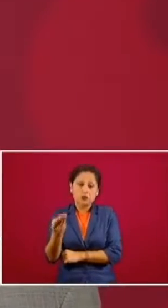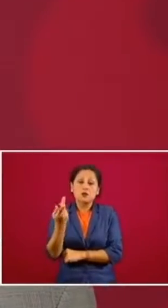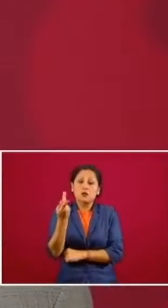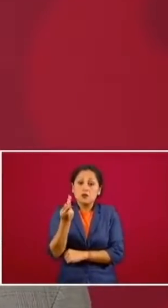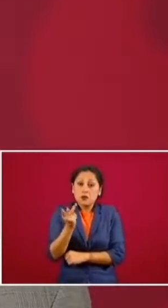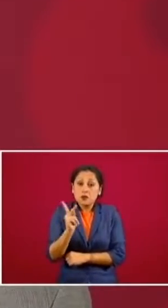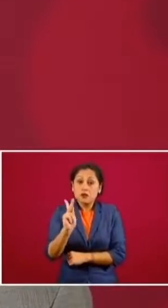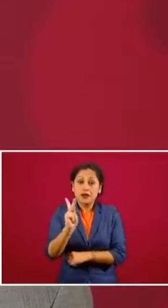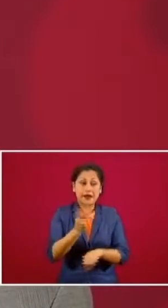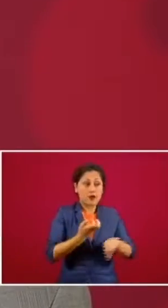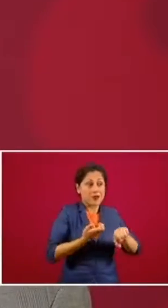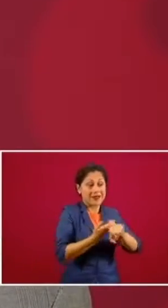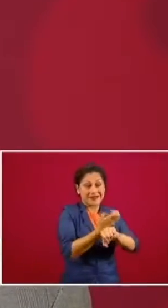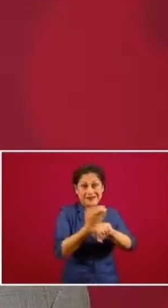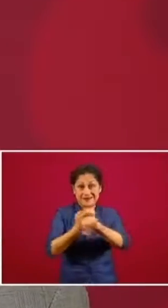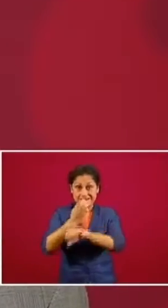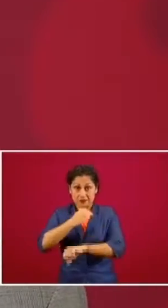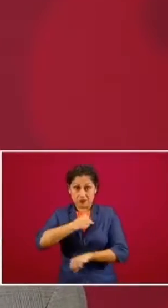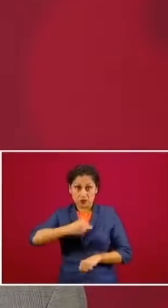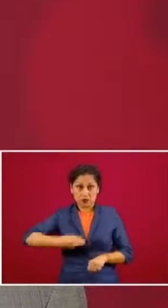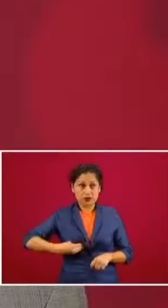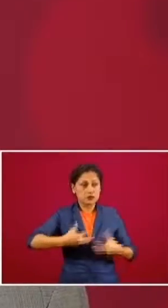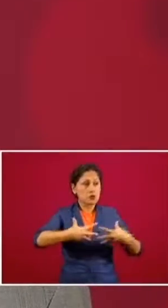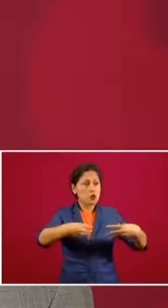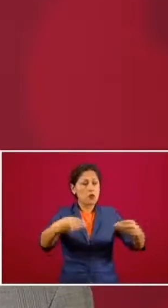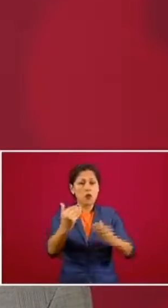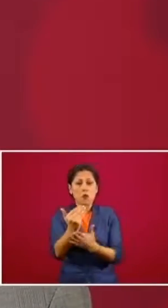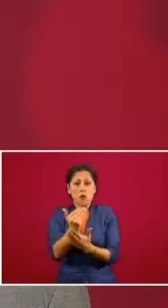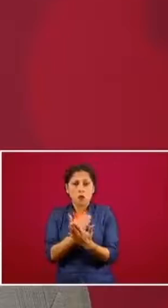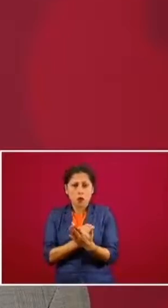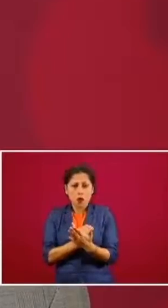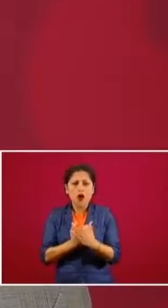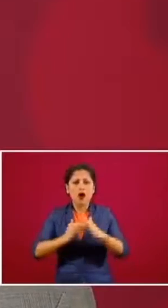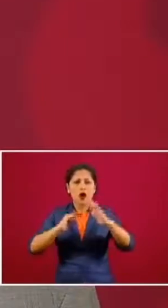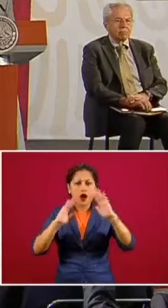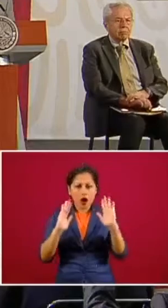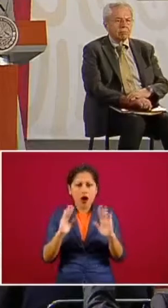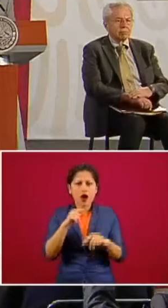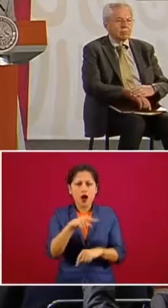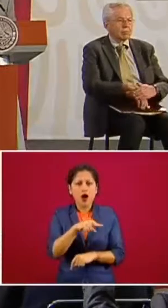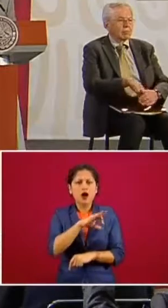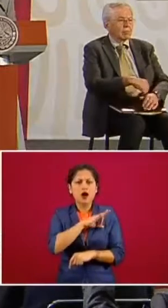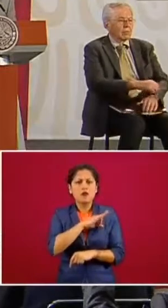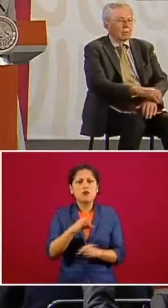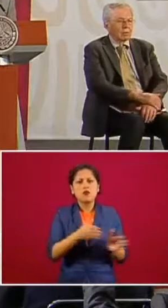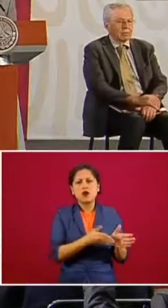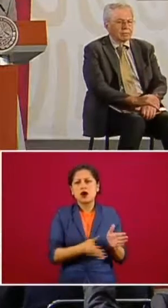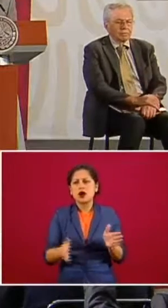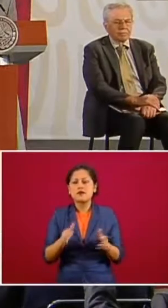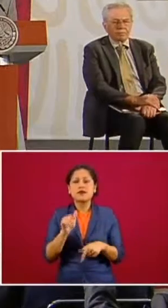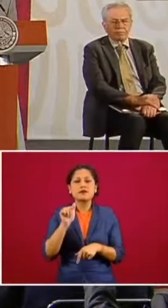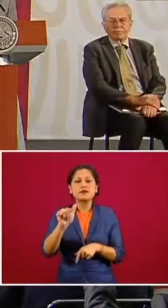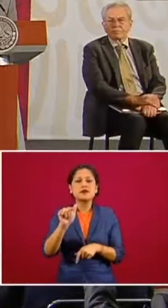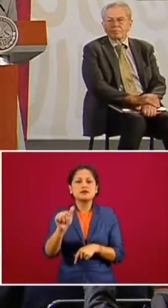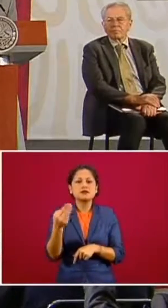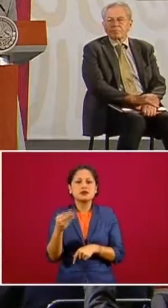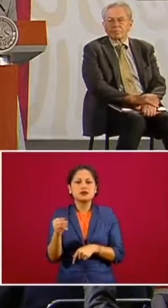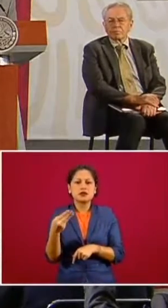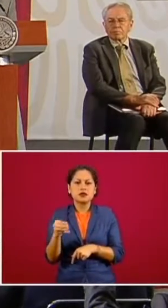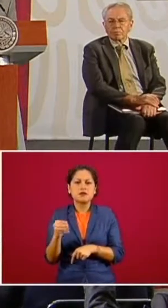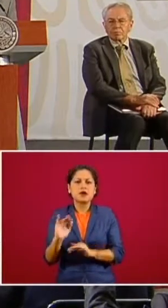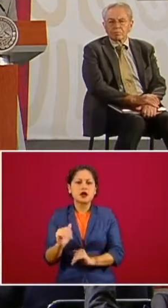nula transmisión, las medidas de seguridad sanitaria permanecerían hasta el 17 de mayo